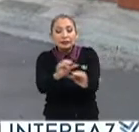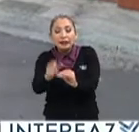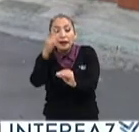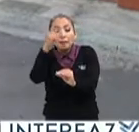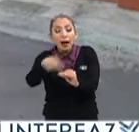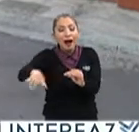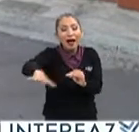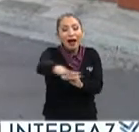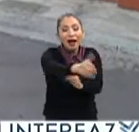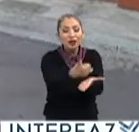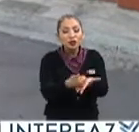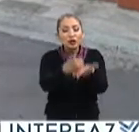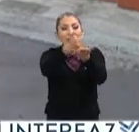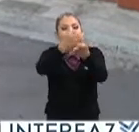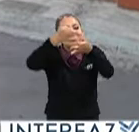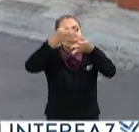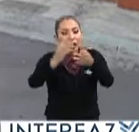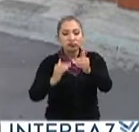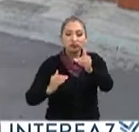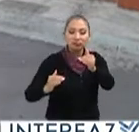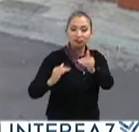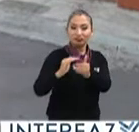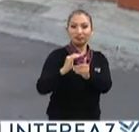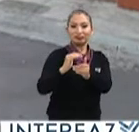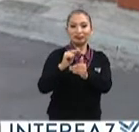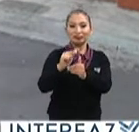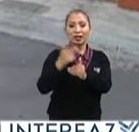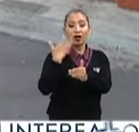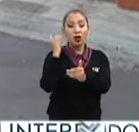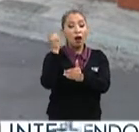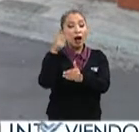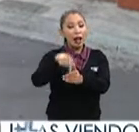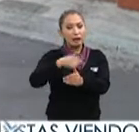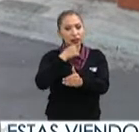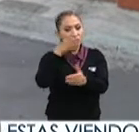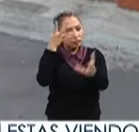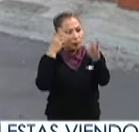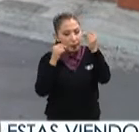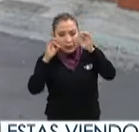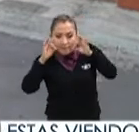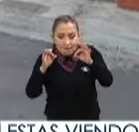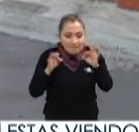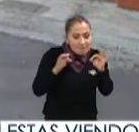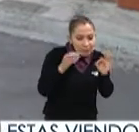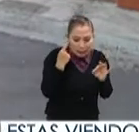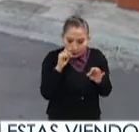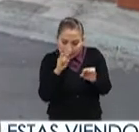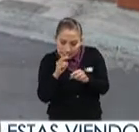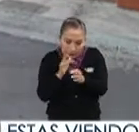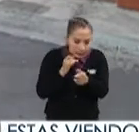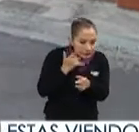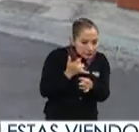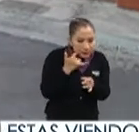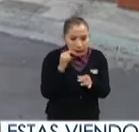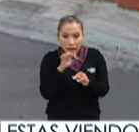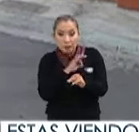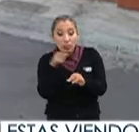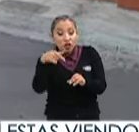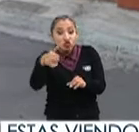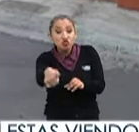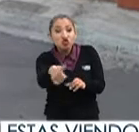para crear las condiciones más adecuadas, esperando que los niños aprendan y puedan